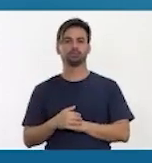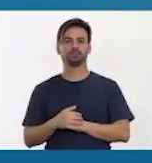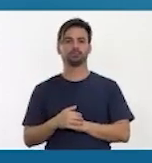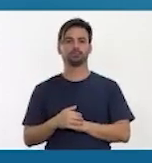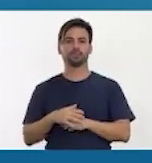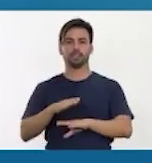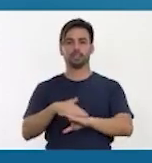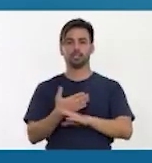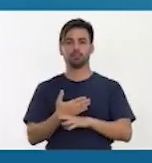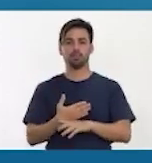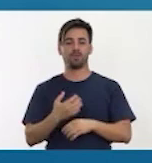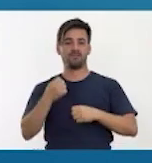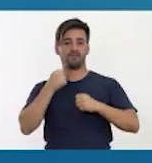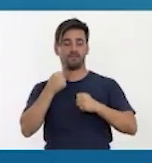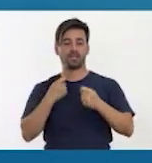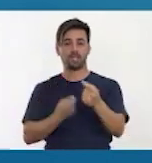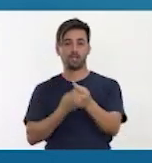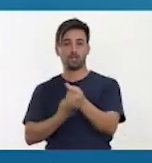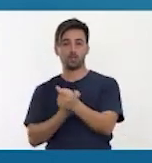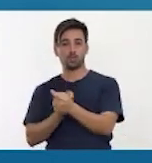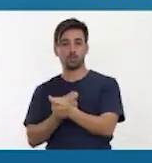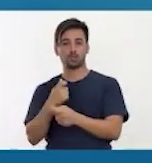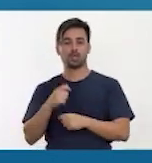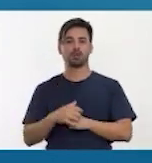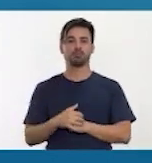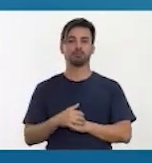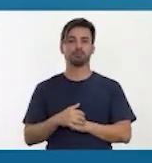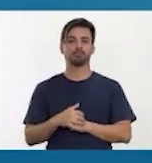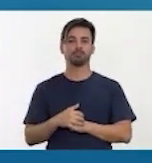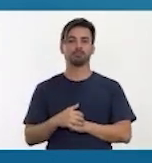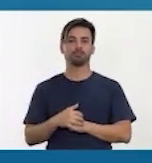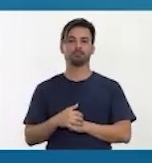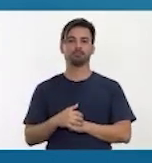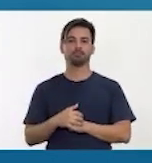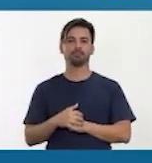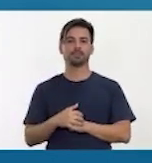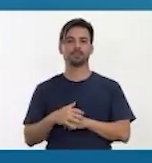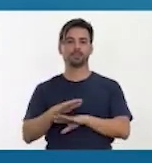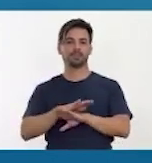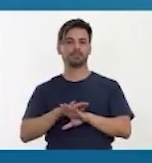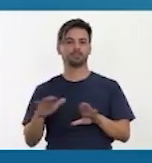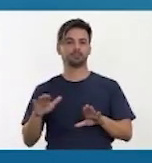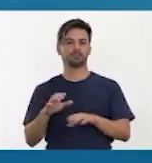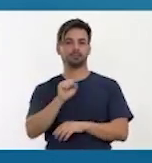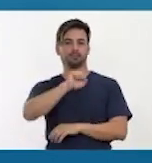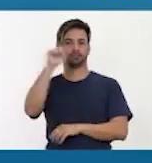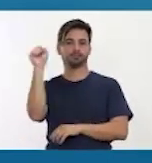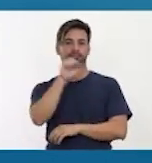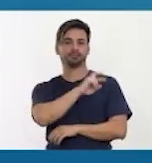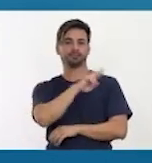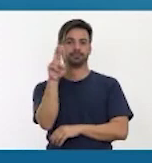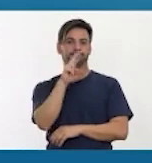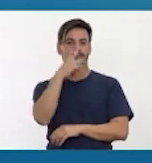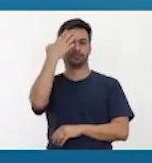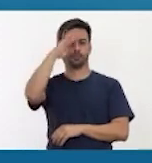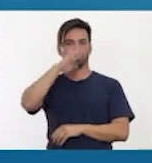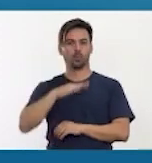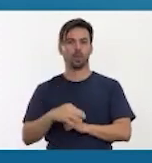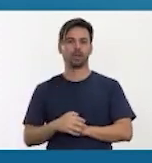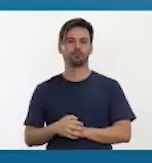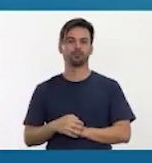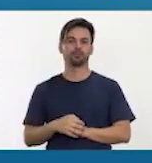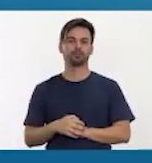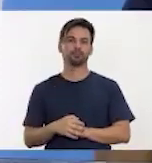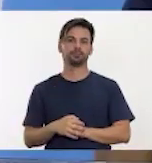agudización de las luchas de clase y el proceso de radicalización del proceso cubano con las